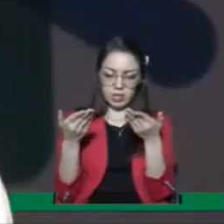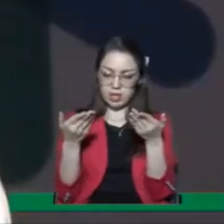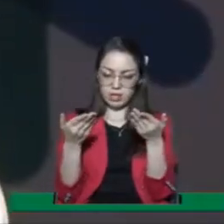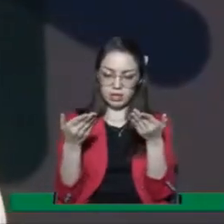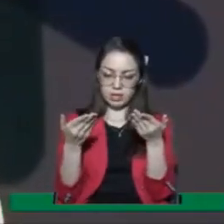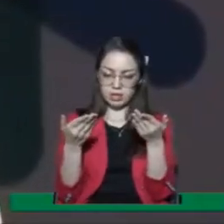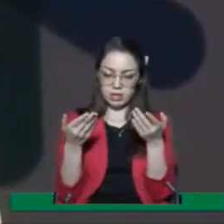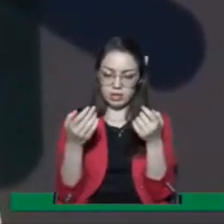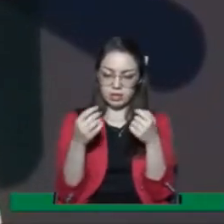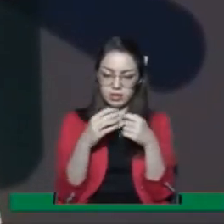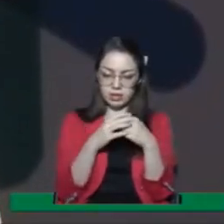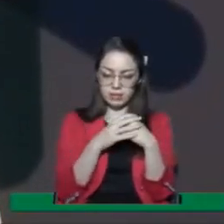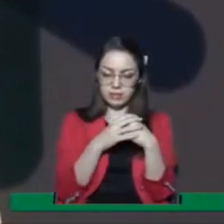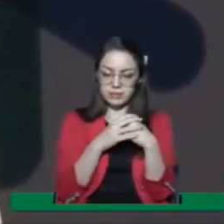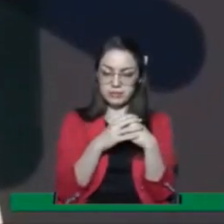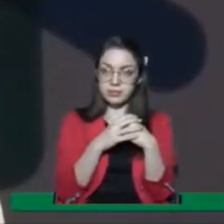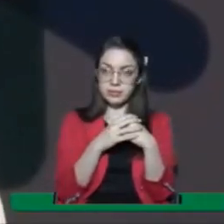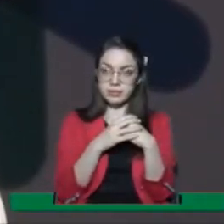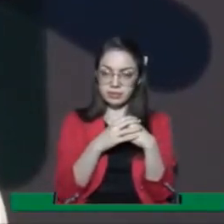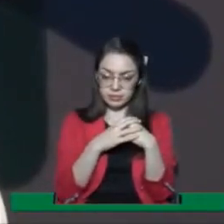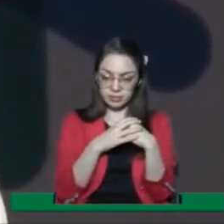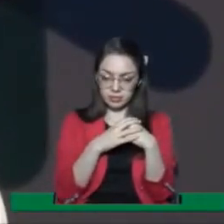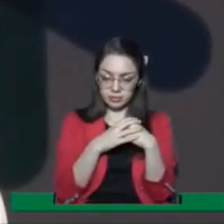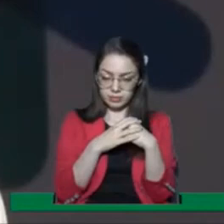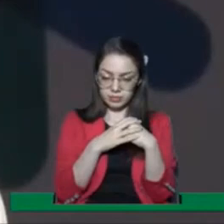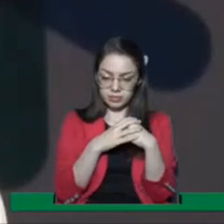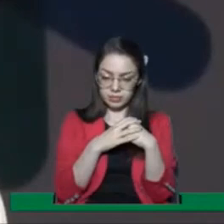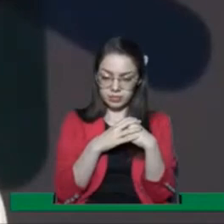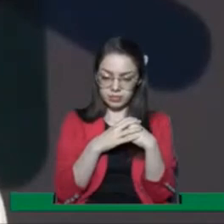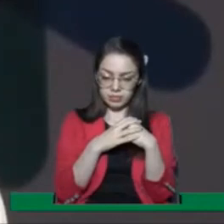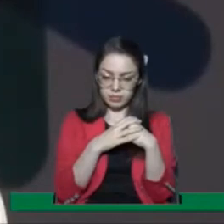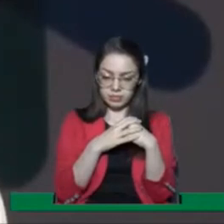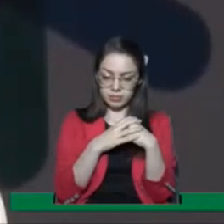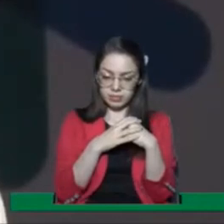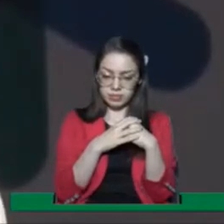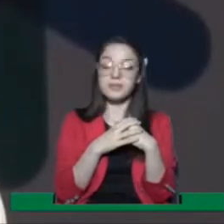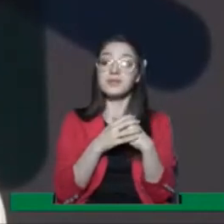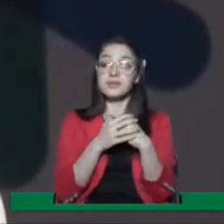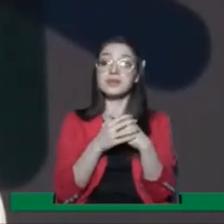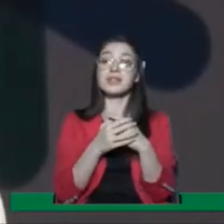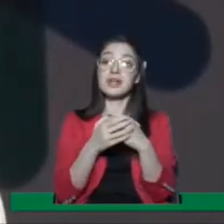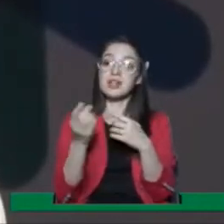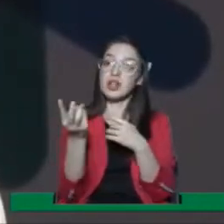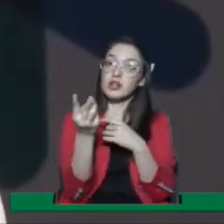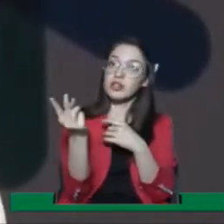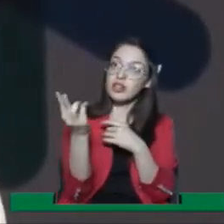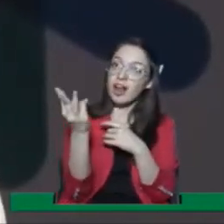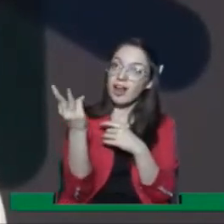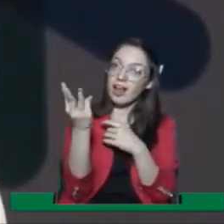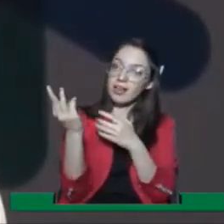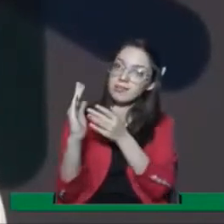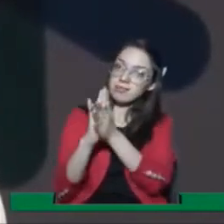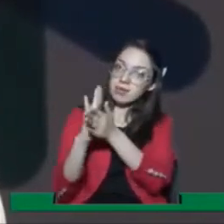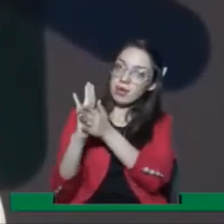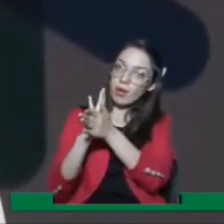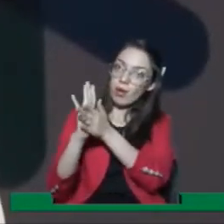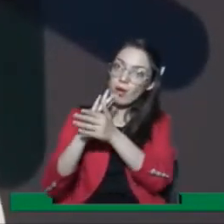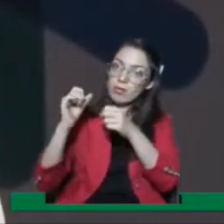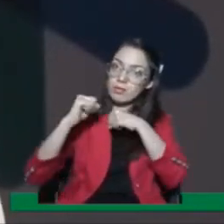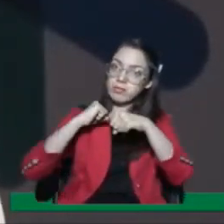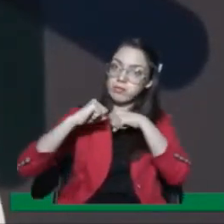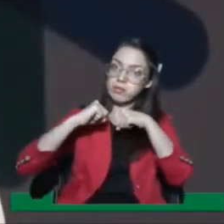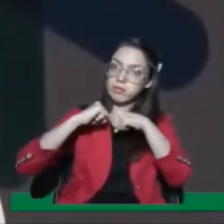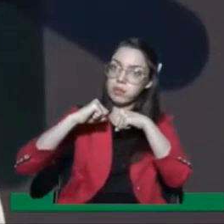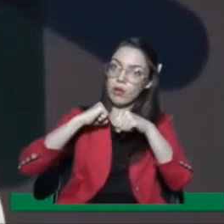y chiloé creo que de los tres nos llevamos un mensaje muy importante que es el trabajo en red